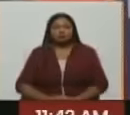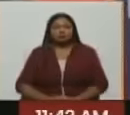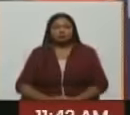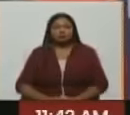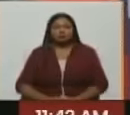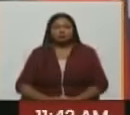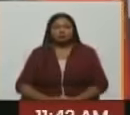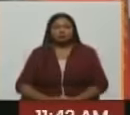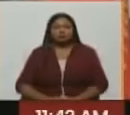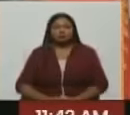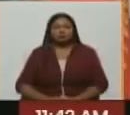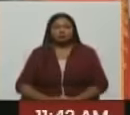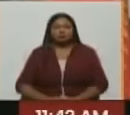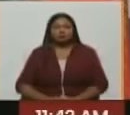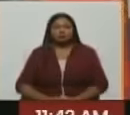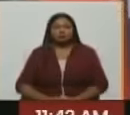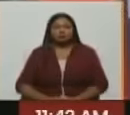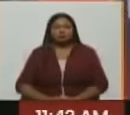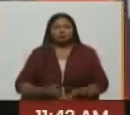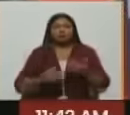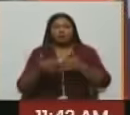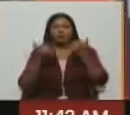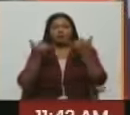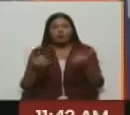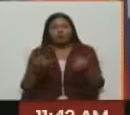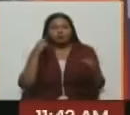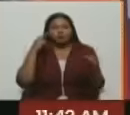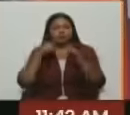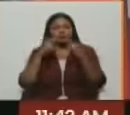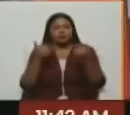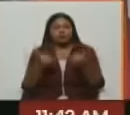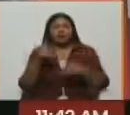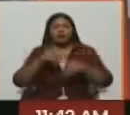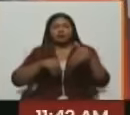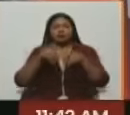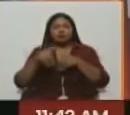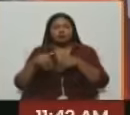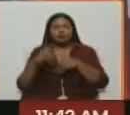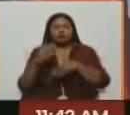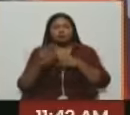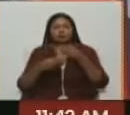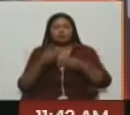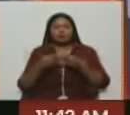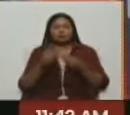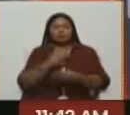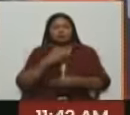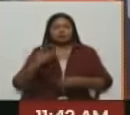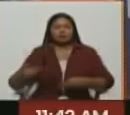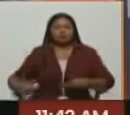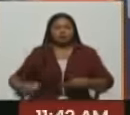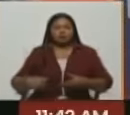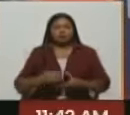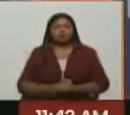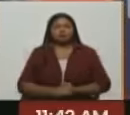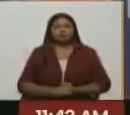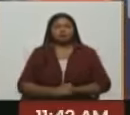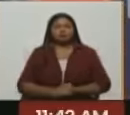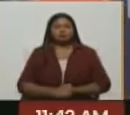Arribamos ya y estamos a la víspera de unas elecciones presidenciales que